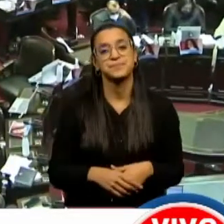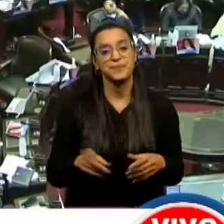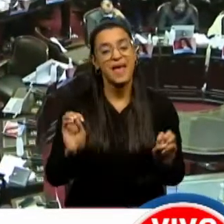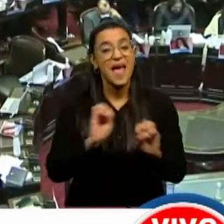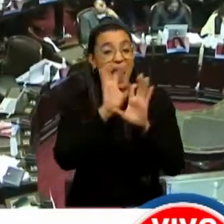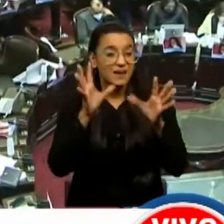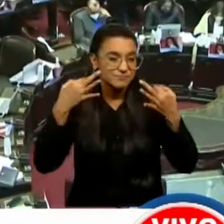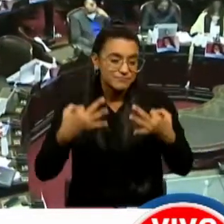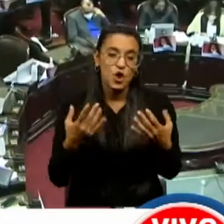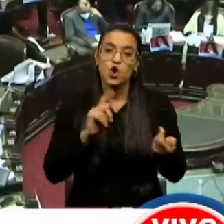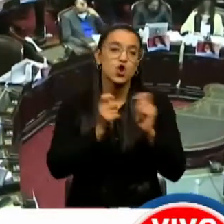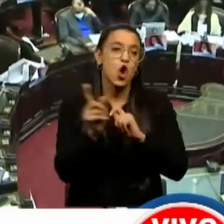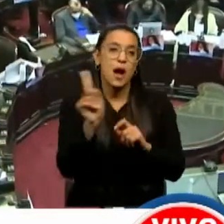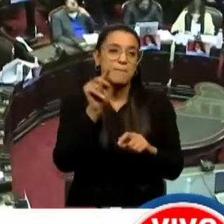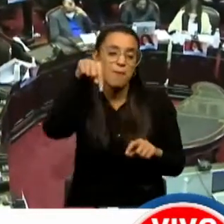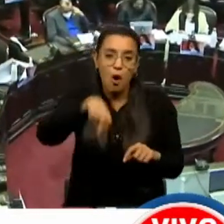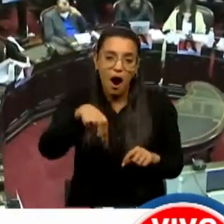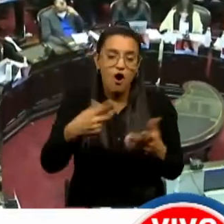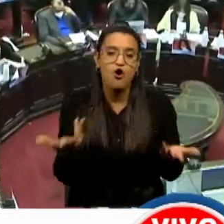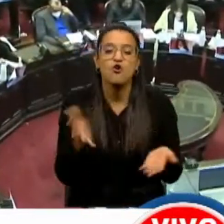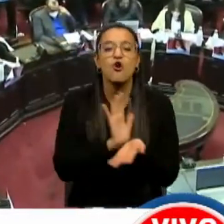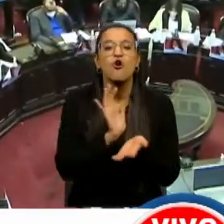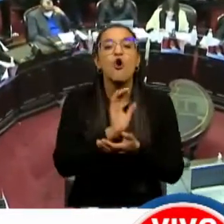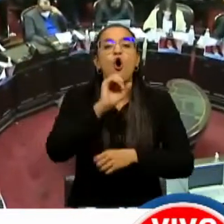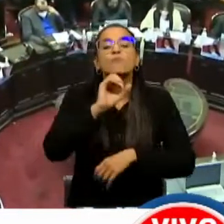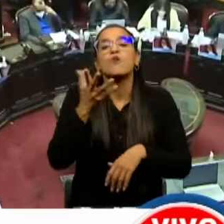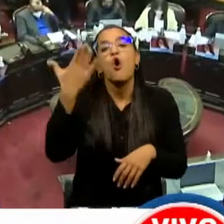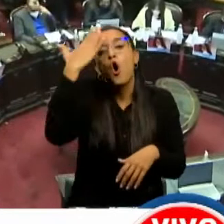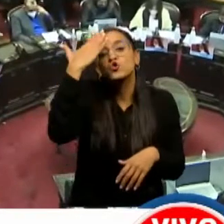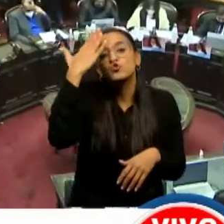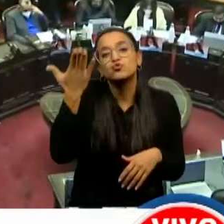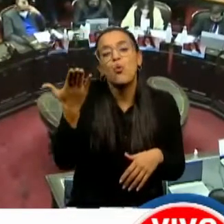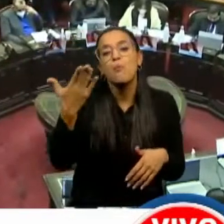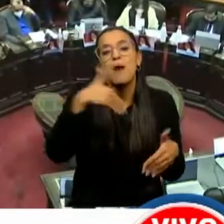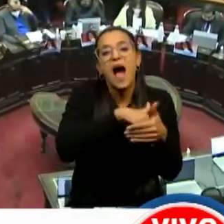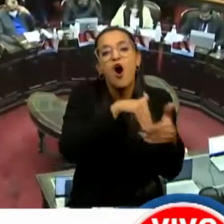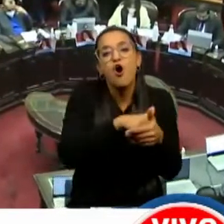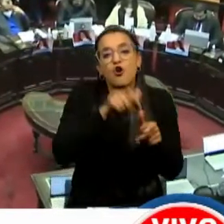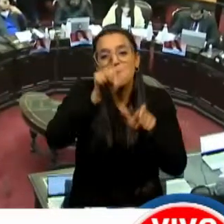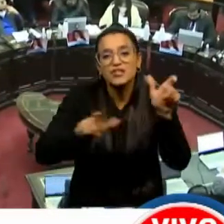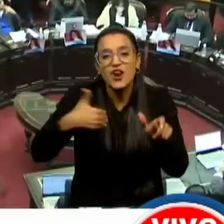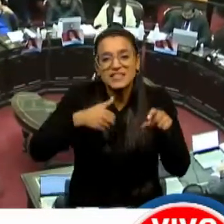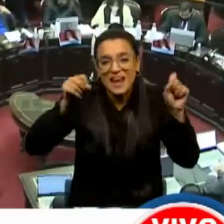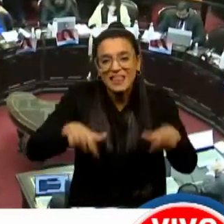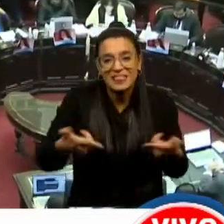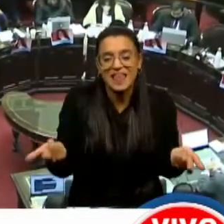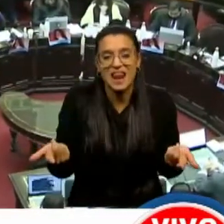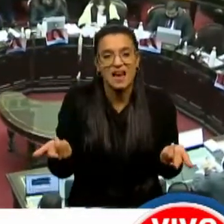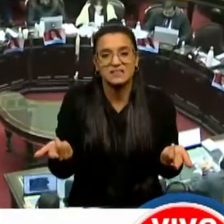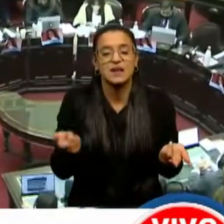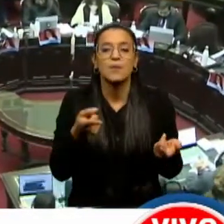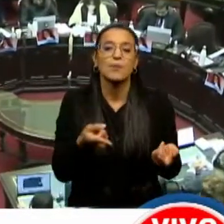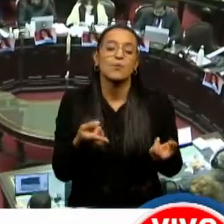Claramente no vamos a modificar por estas exenciones la conducta de ahorro de los argentinos, porque a ese efecto